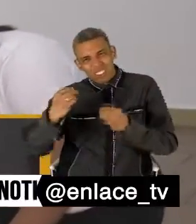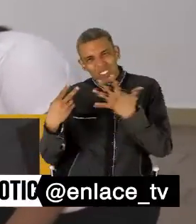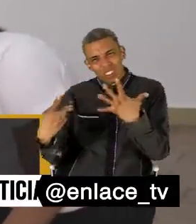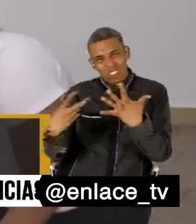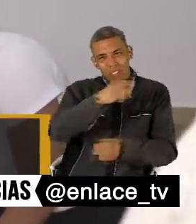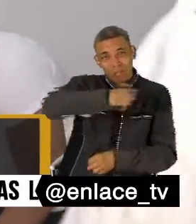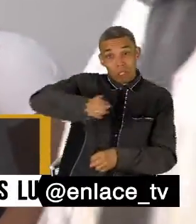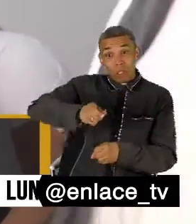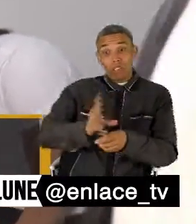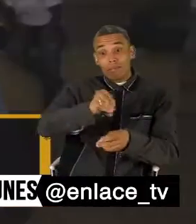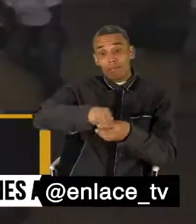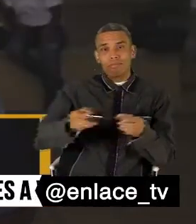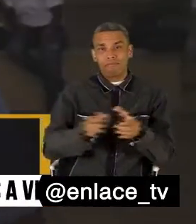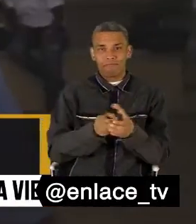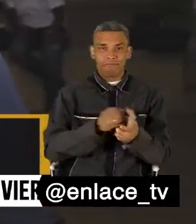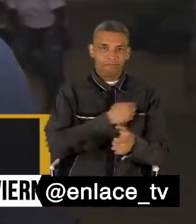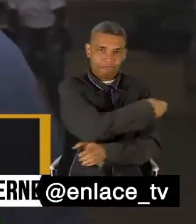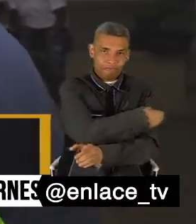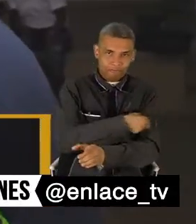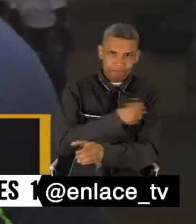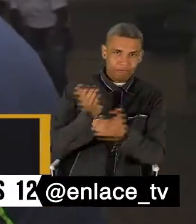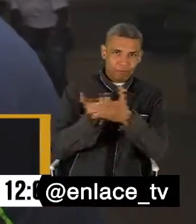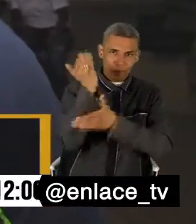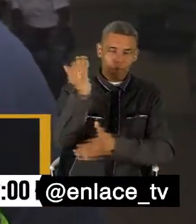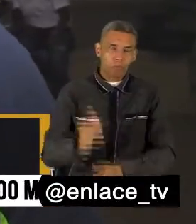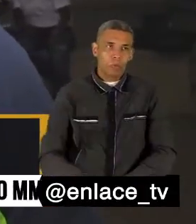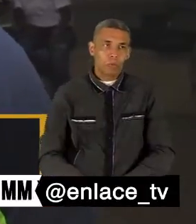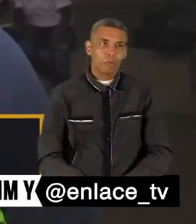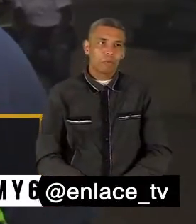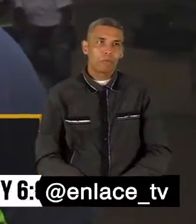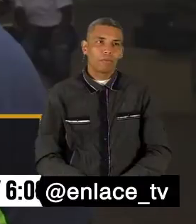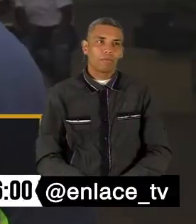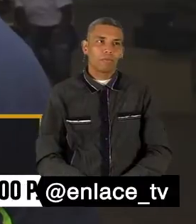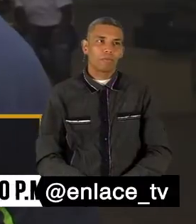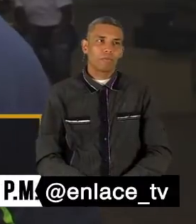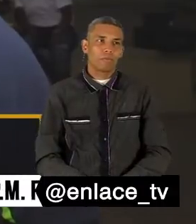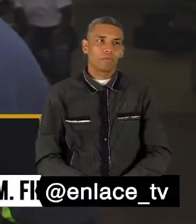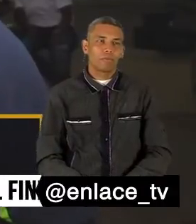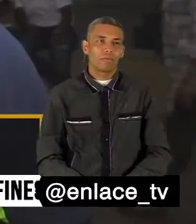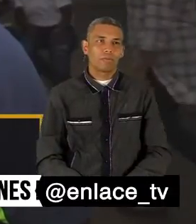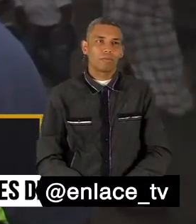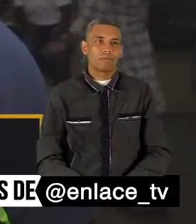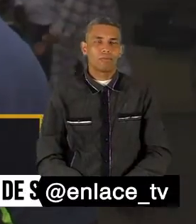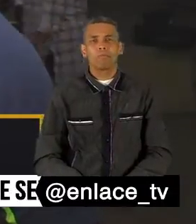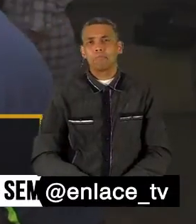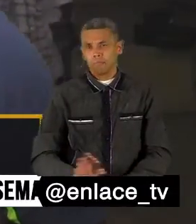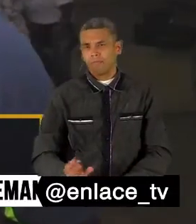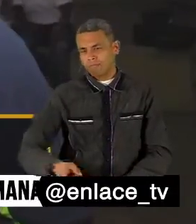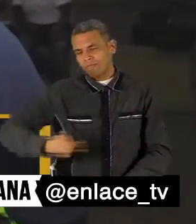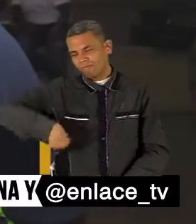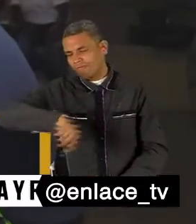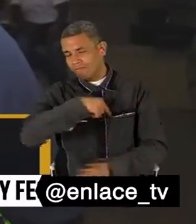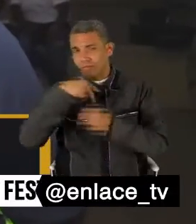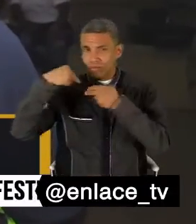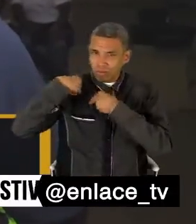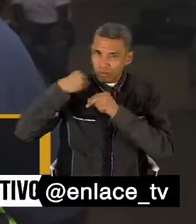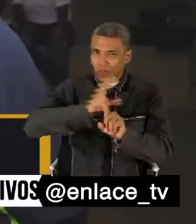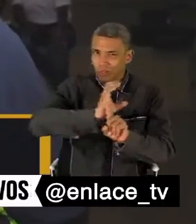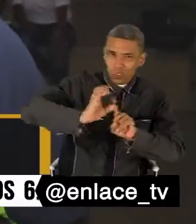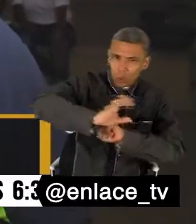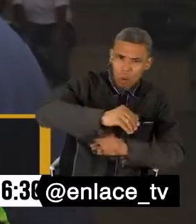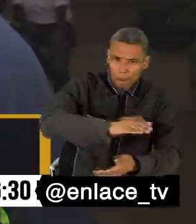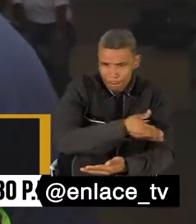Consejo Municipal de Cultura. Es un trabajo que hemos venido haciendo conscientemente en favor del arte musical y